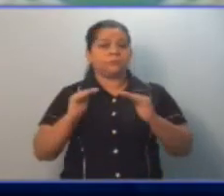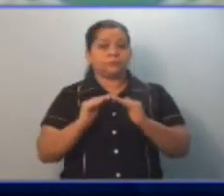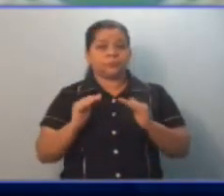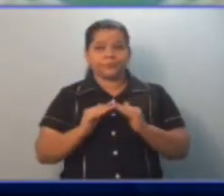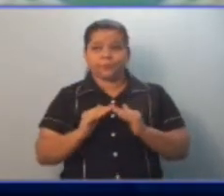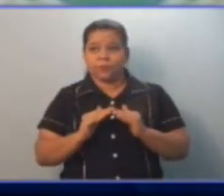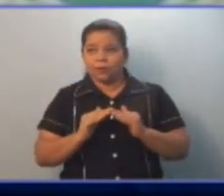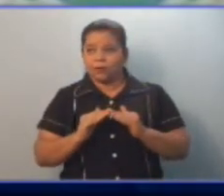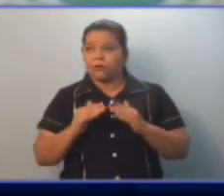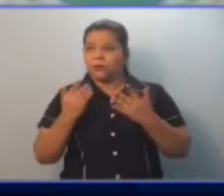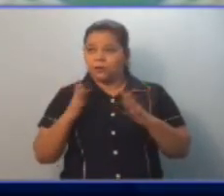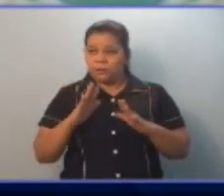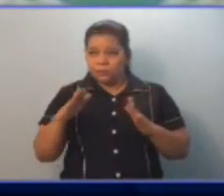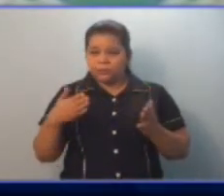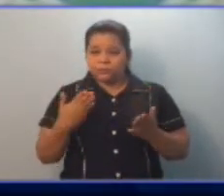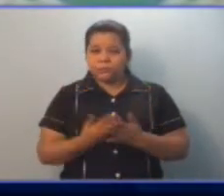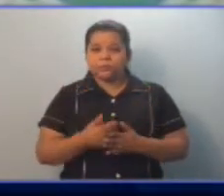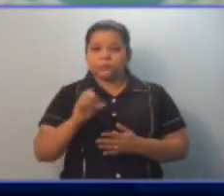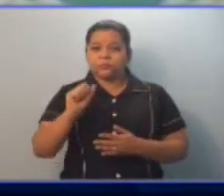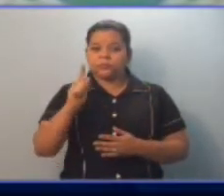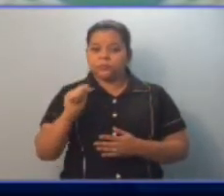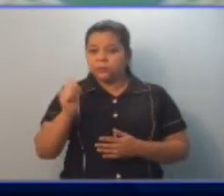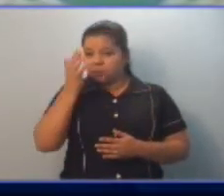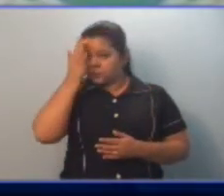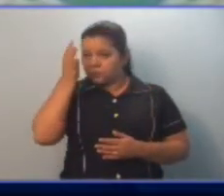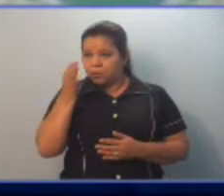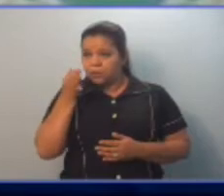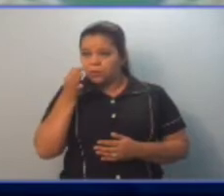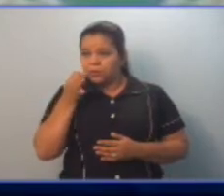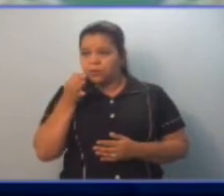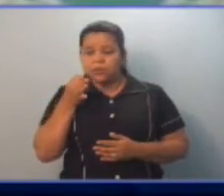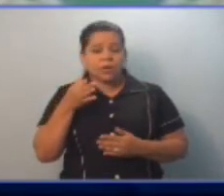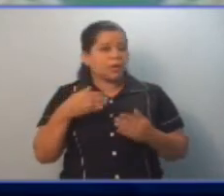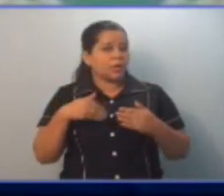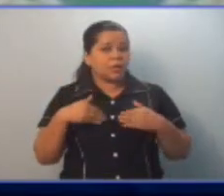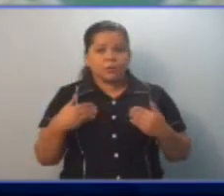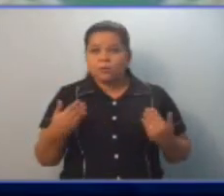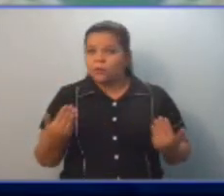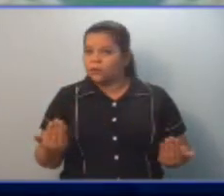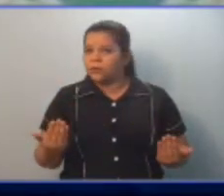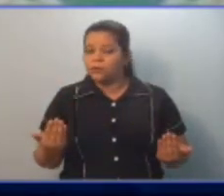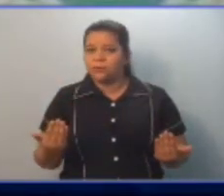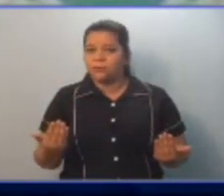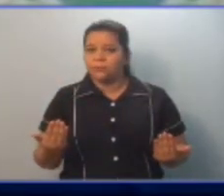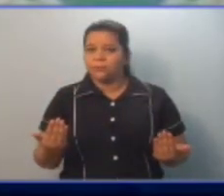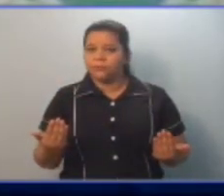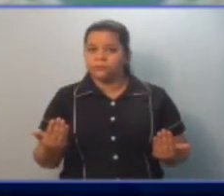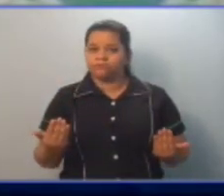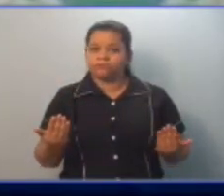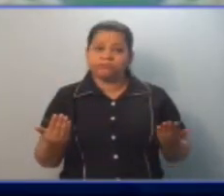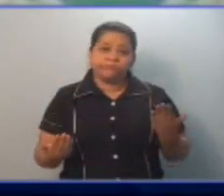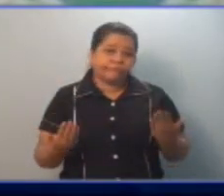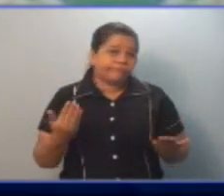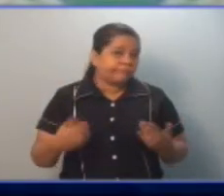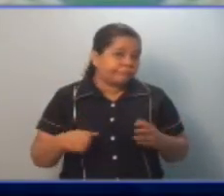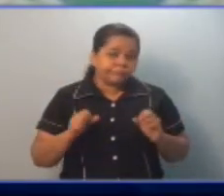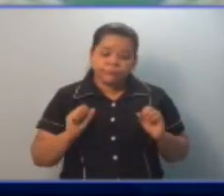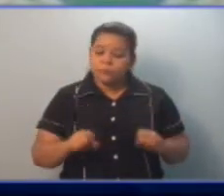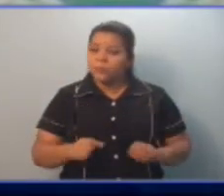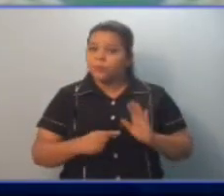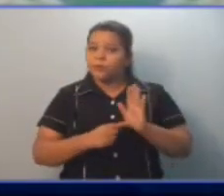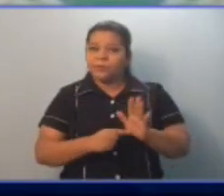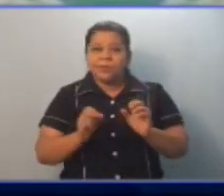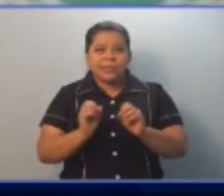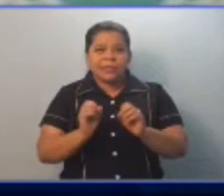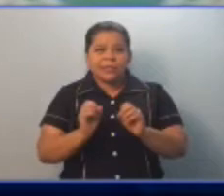se dictó la medida cautelar porque la sala consideró de que no existía o no se presentaba o no se daban ninguno de los